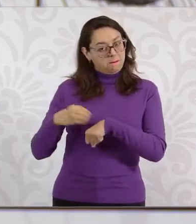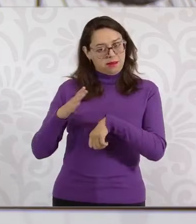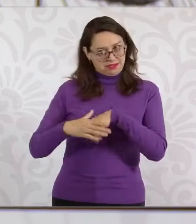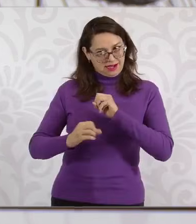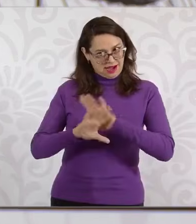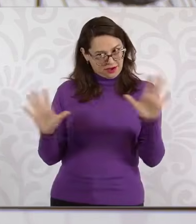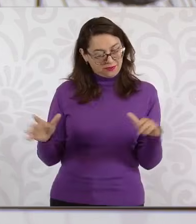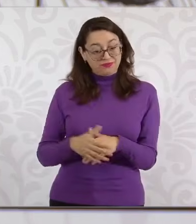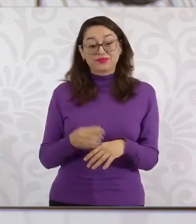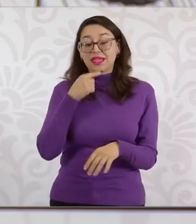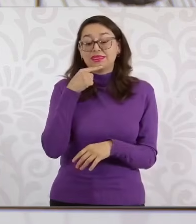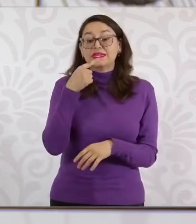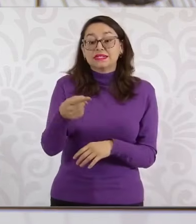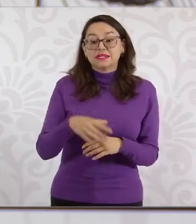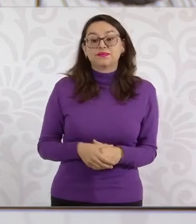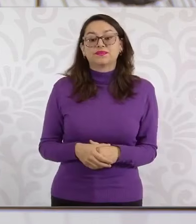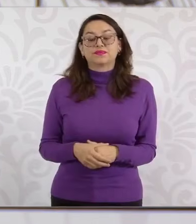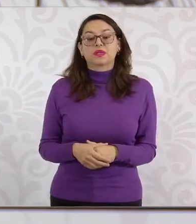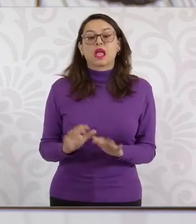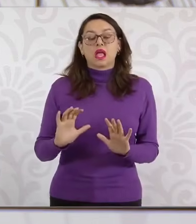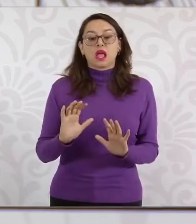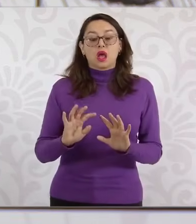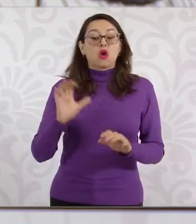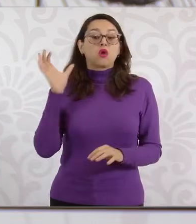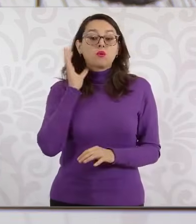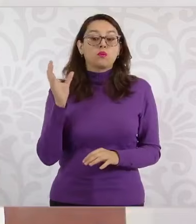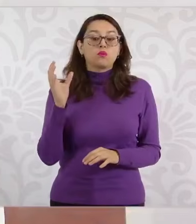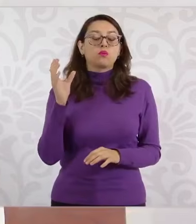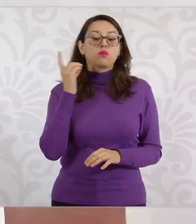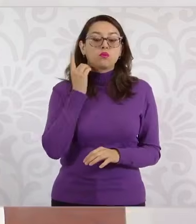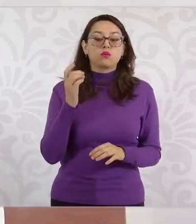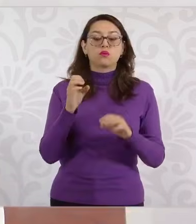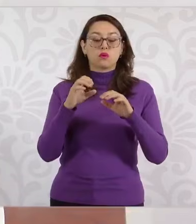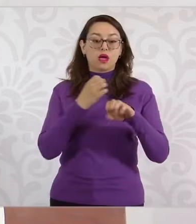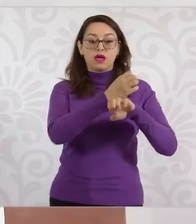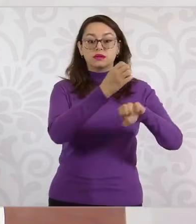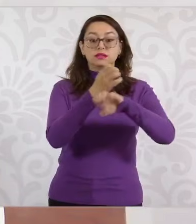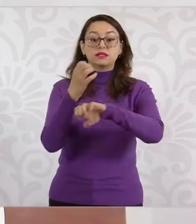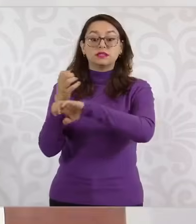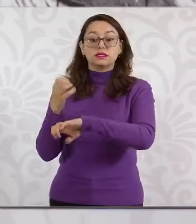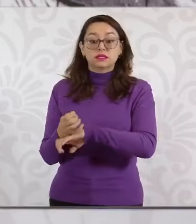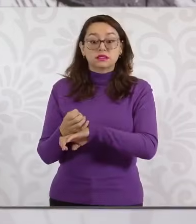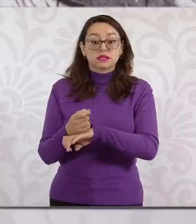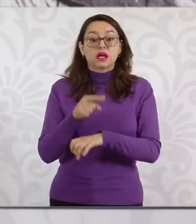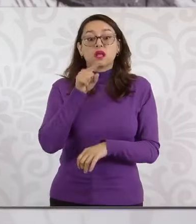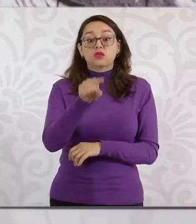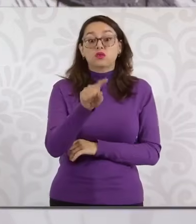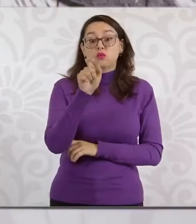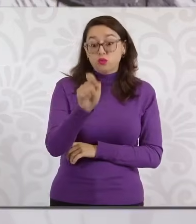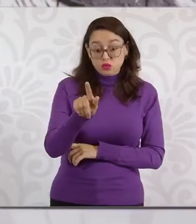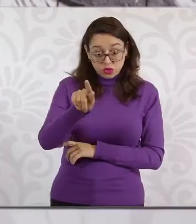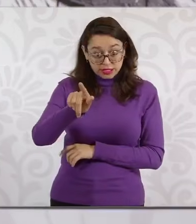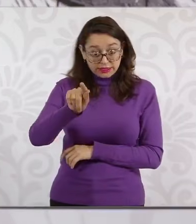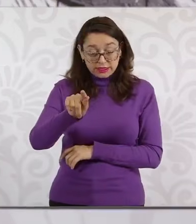dice claramente que, por ejemplo, en el presupuesto de los congresos No se trata de que si no tienes el punto 70 llegues